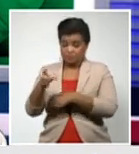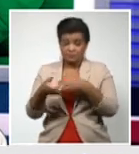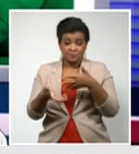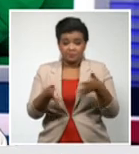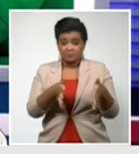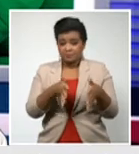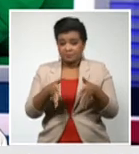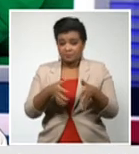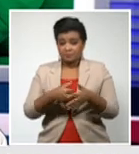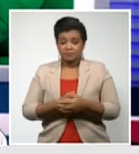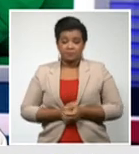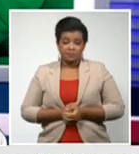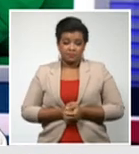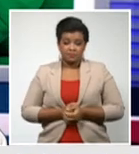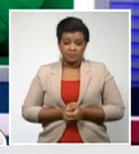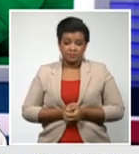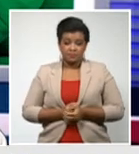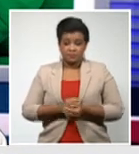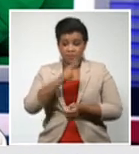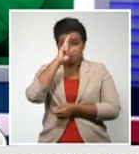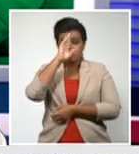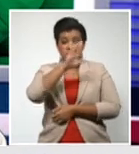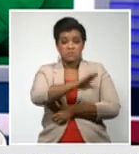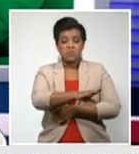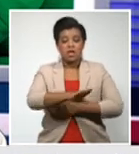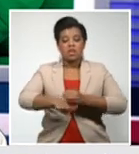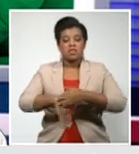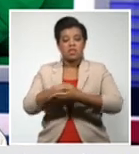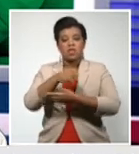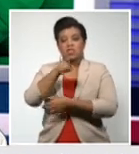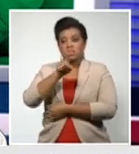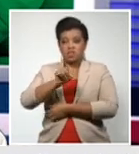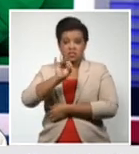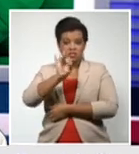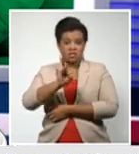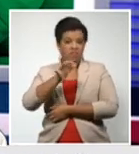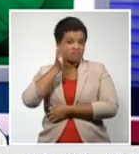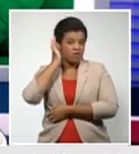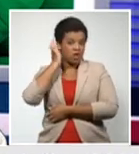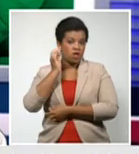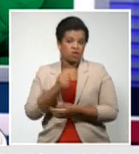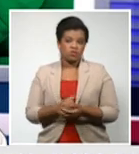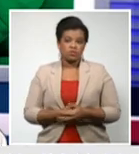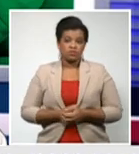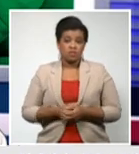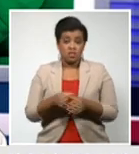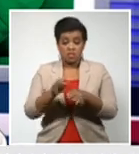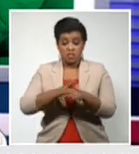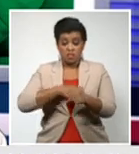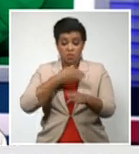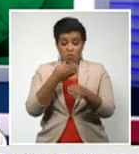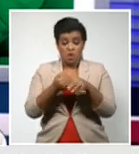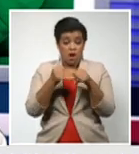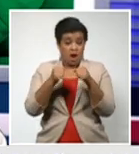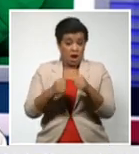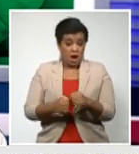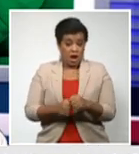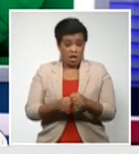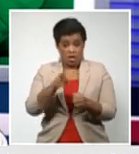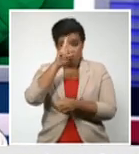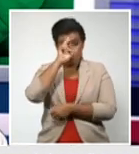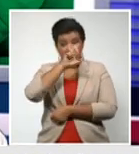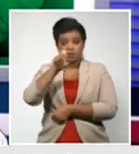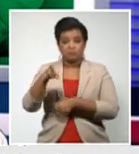ingresó el día 17 de febrero y después de una estadía hospitalaria de 5